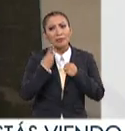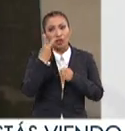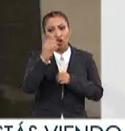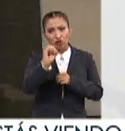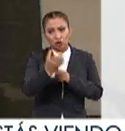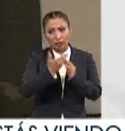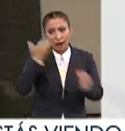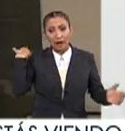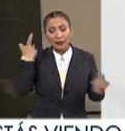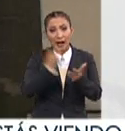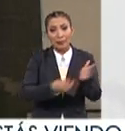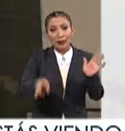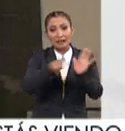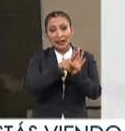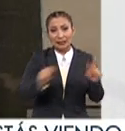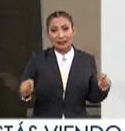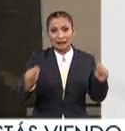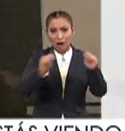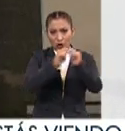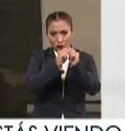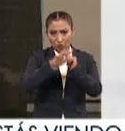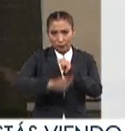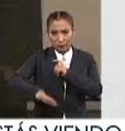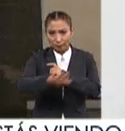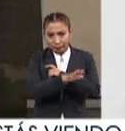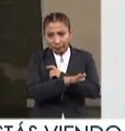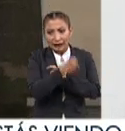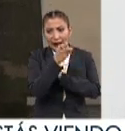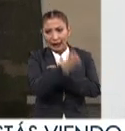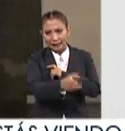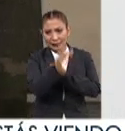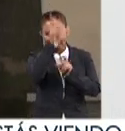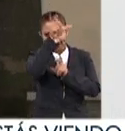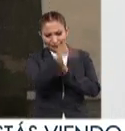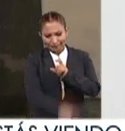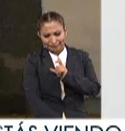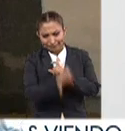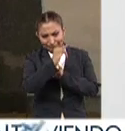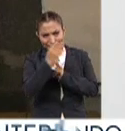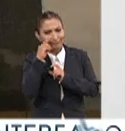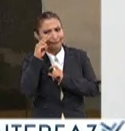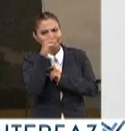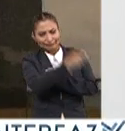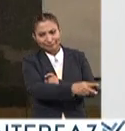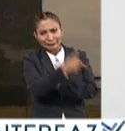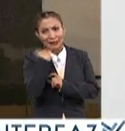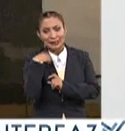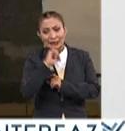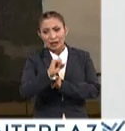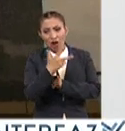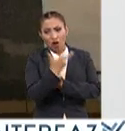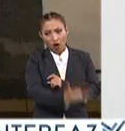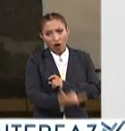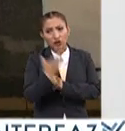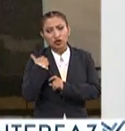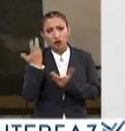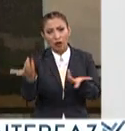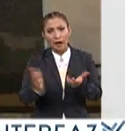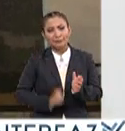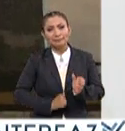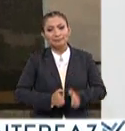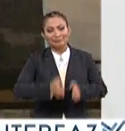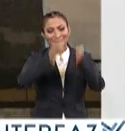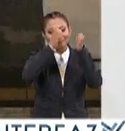2 de octubre en la Plaza de Tlatelolco. Ana Cristina, esta imagen del 68 en